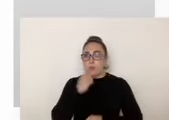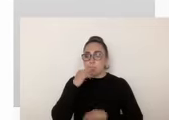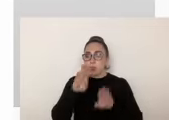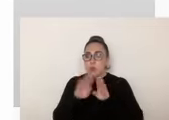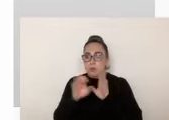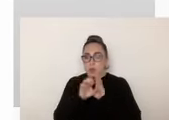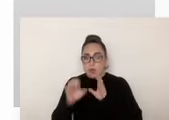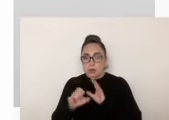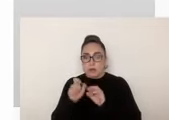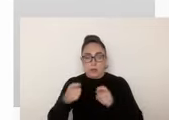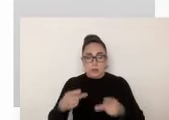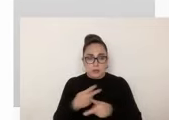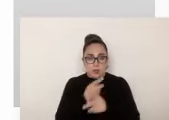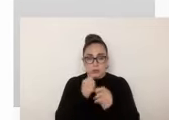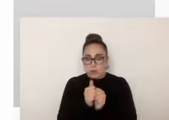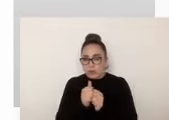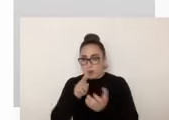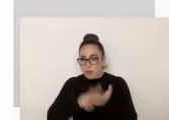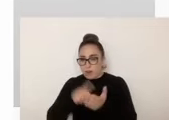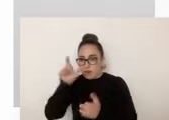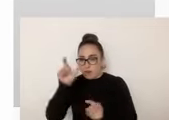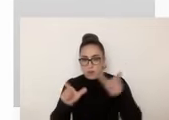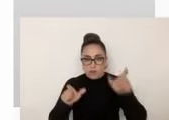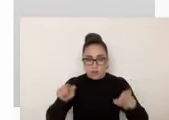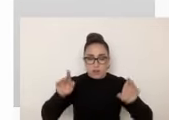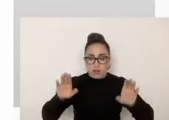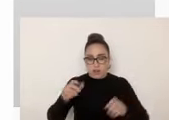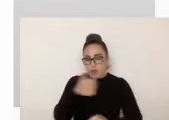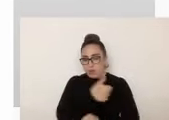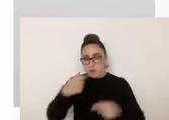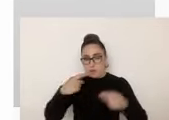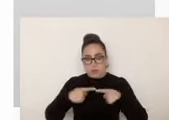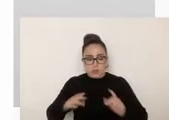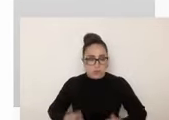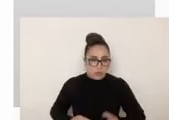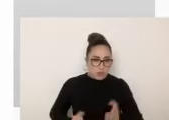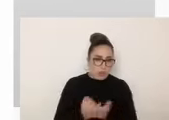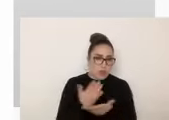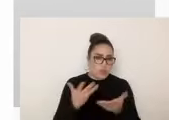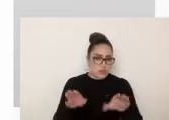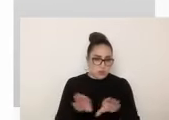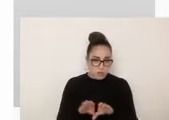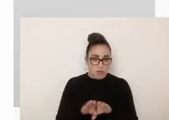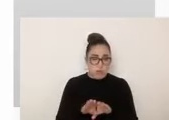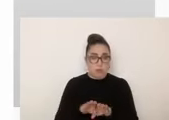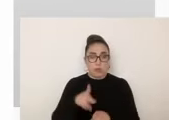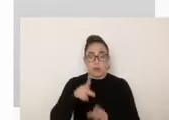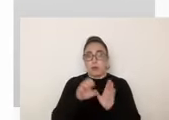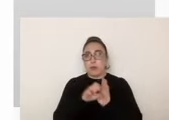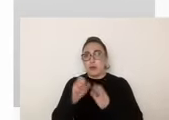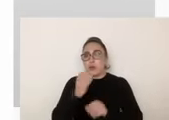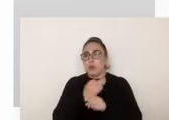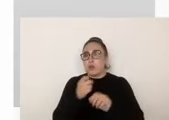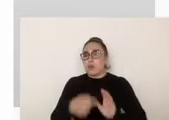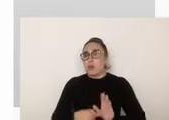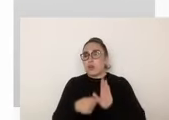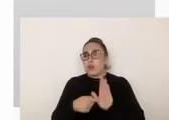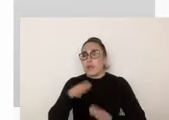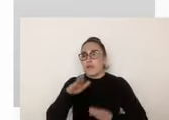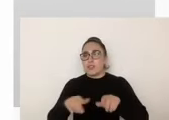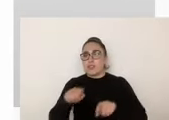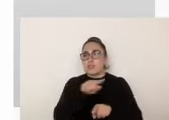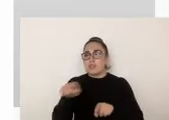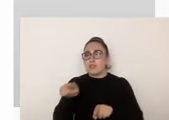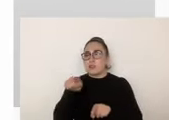Eso no lo puede hacer el utilitarismo porque lo único que mide es bienestar. Pero poniendo el ejemplo ese que se pone muchas veces de estado de necesidad.